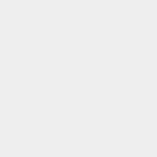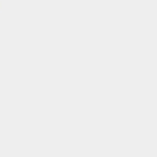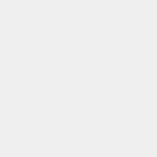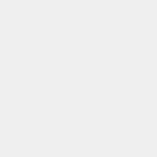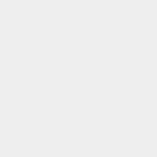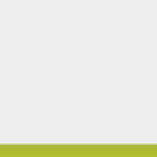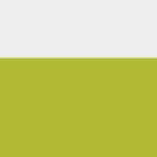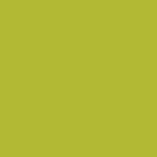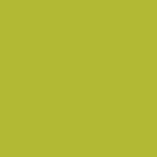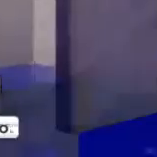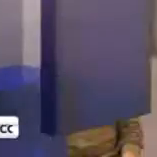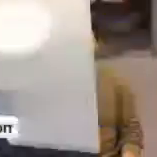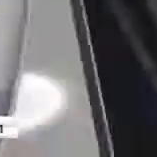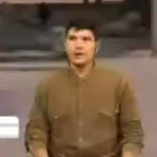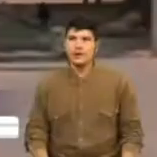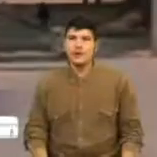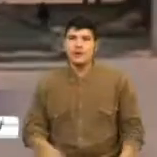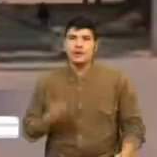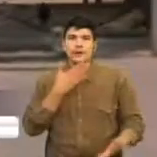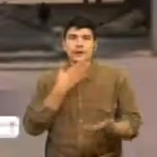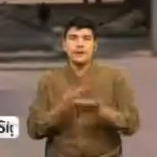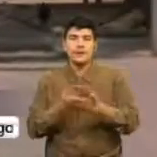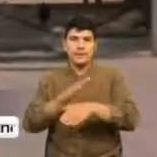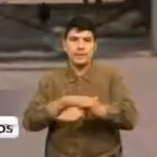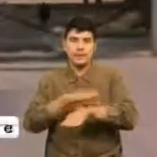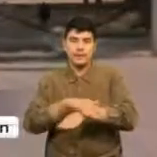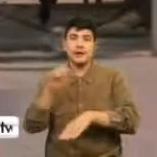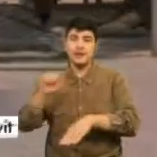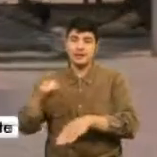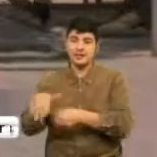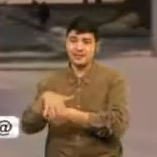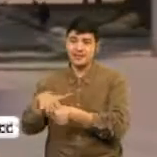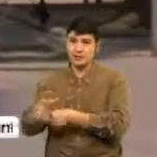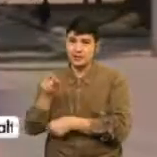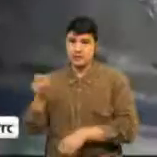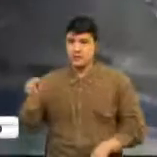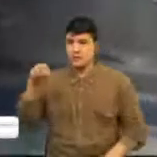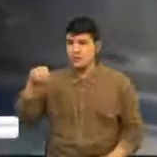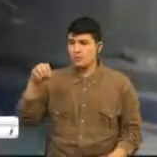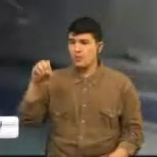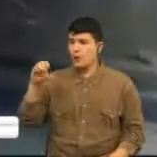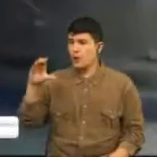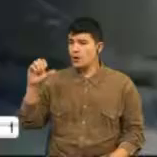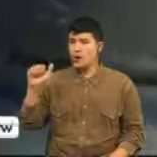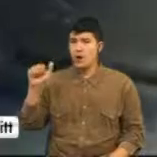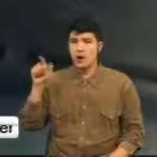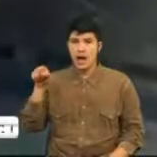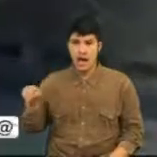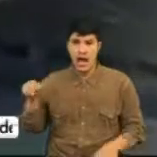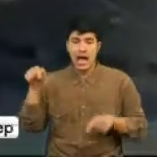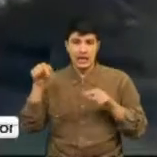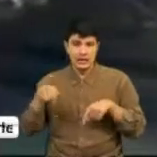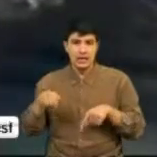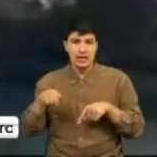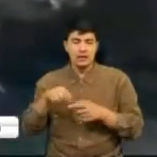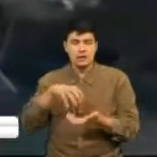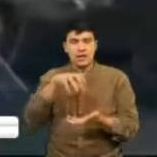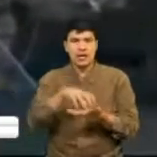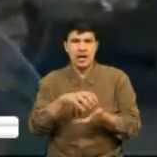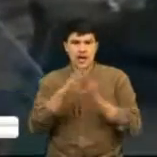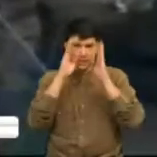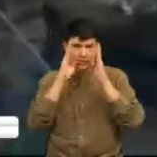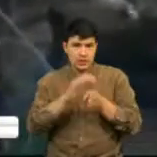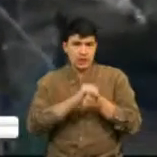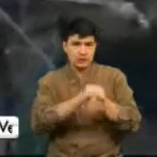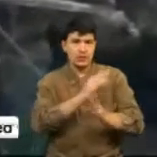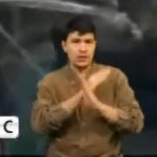con esa raíz de lo ocurrido con nuestros hermanos en mocoa hablamos aquí en norte de santander con la unidad para la atención y la